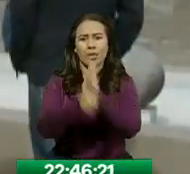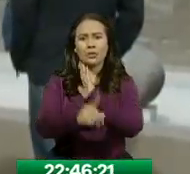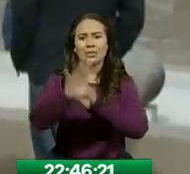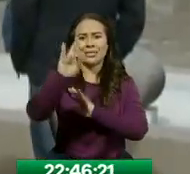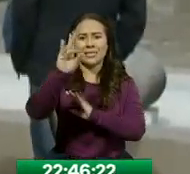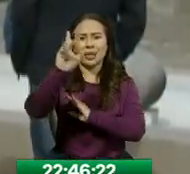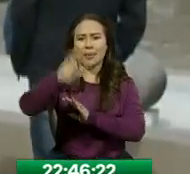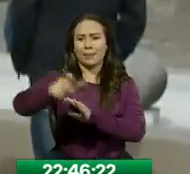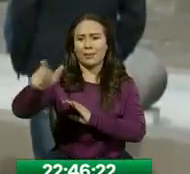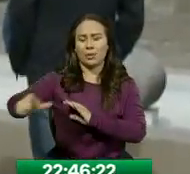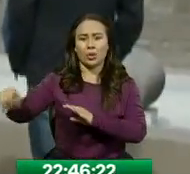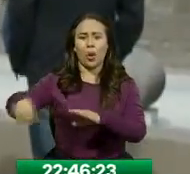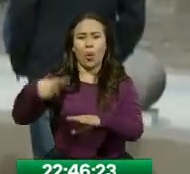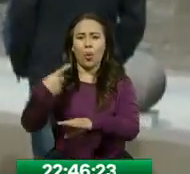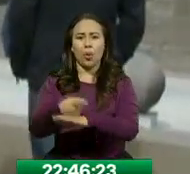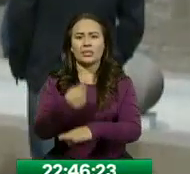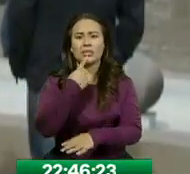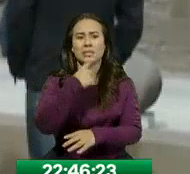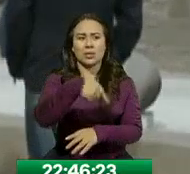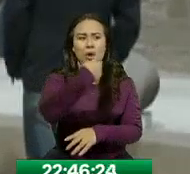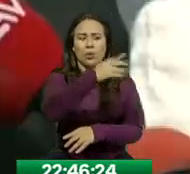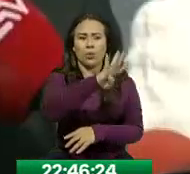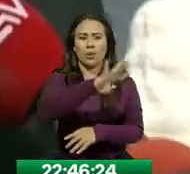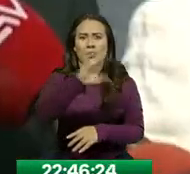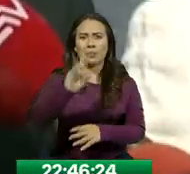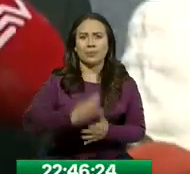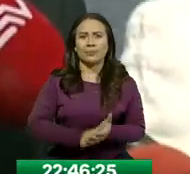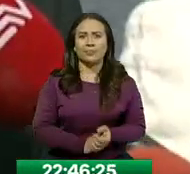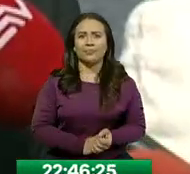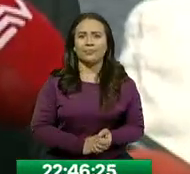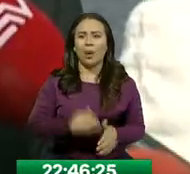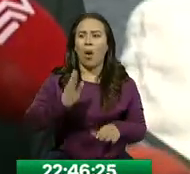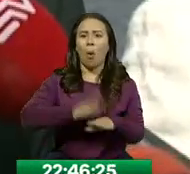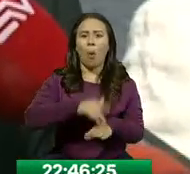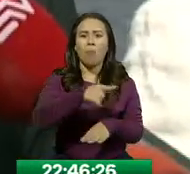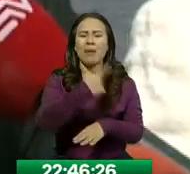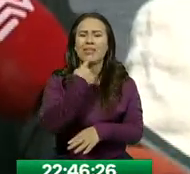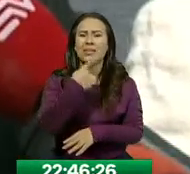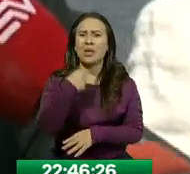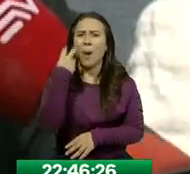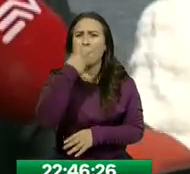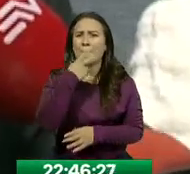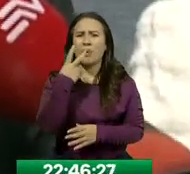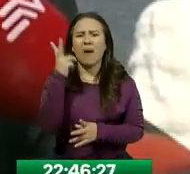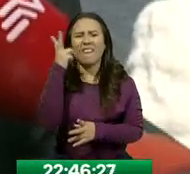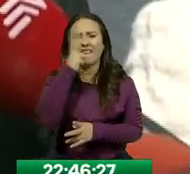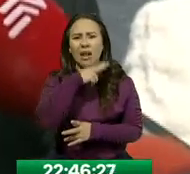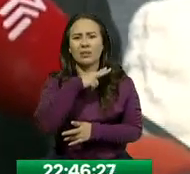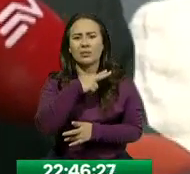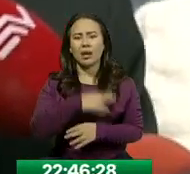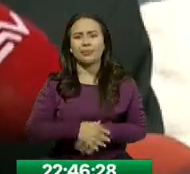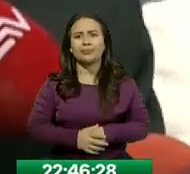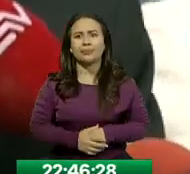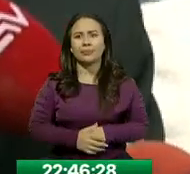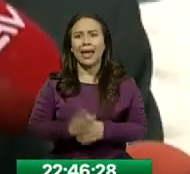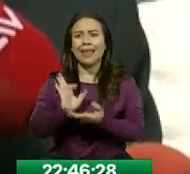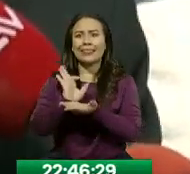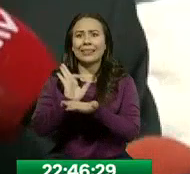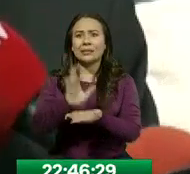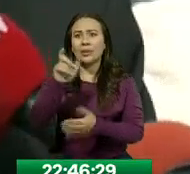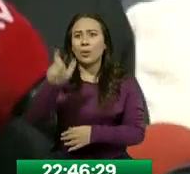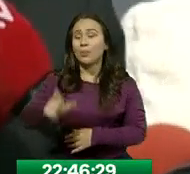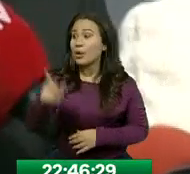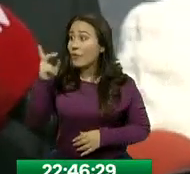fraude procesal y 47 jueces por prevaricato. Se nos juzgó a nosotros con pruebas forzadas, con testigos